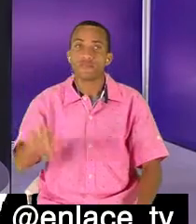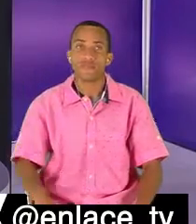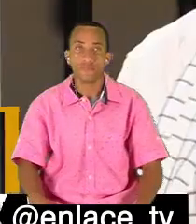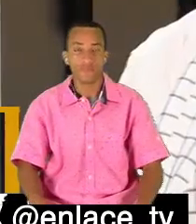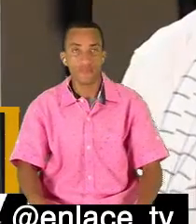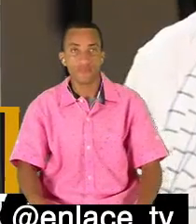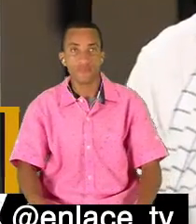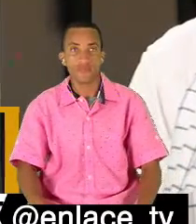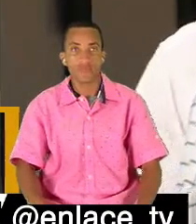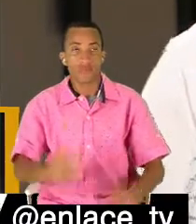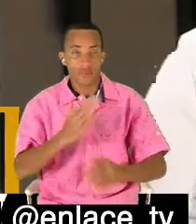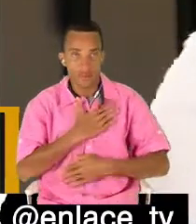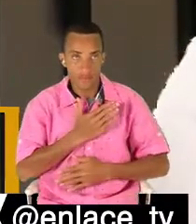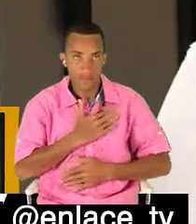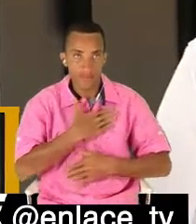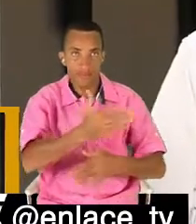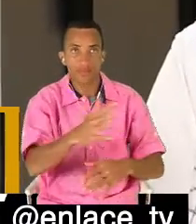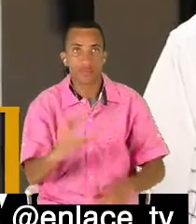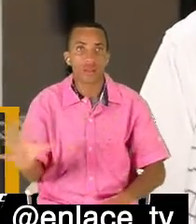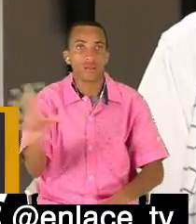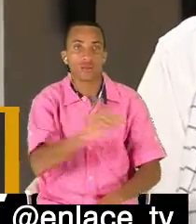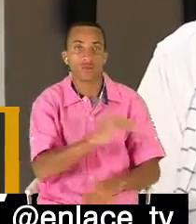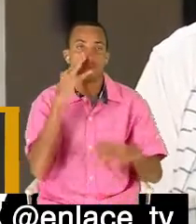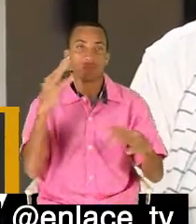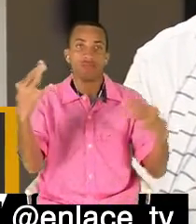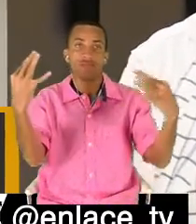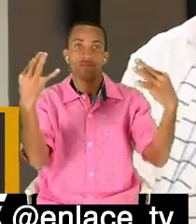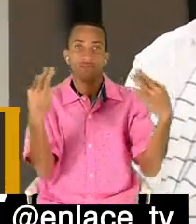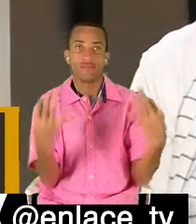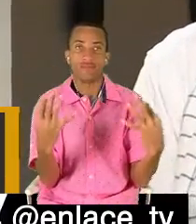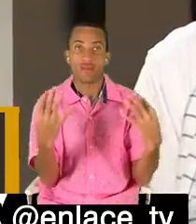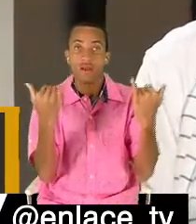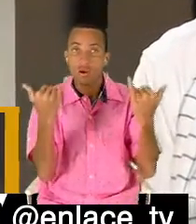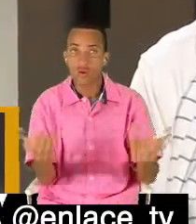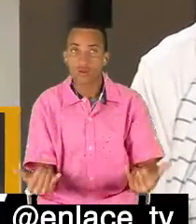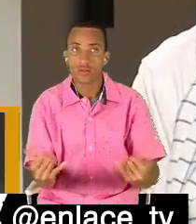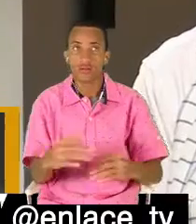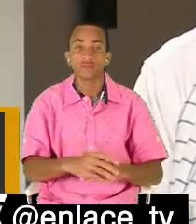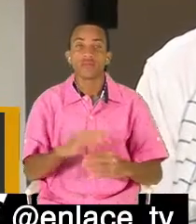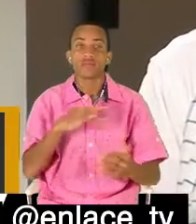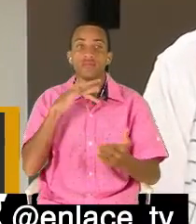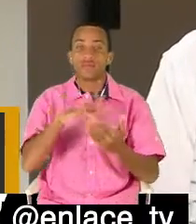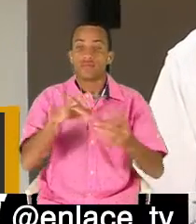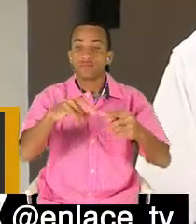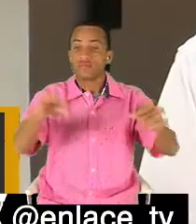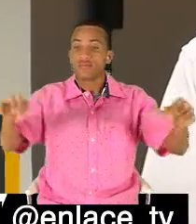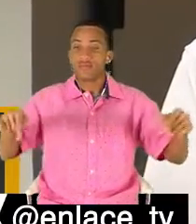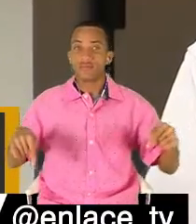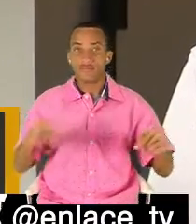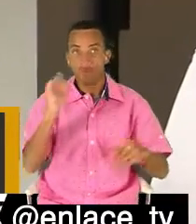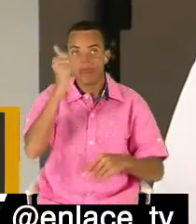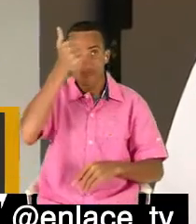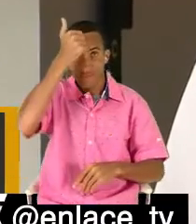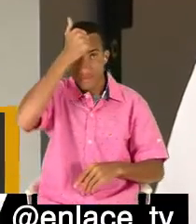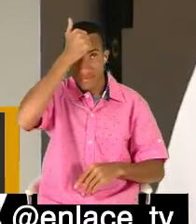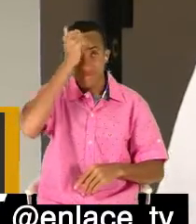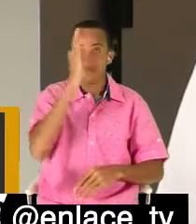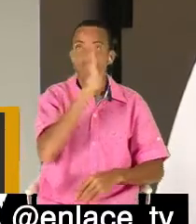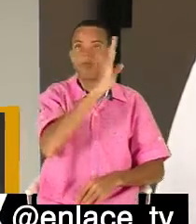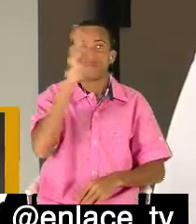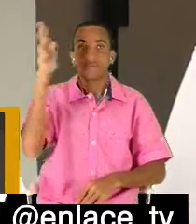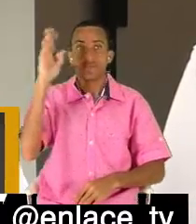Un saludo, Yanil, para usted y para toda nuestra amable teleaudiencia a esta hora. Como lo ha dicho usted, estamos en el auditorio principal de la Biblioteca Alejandro Galvis Galvis